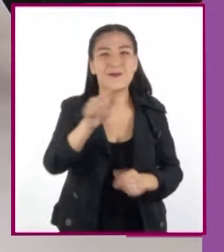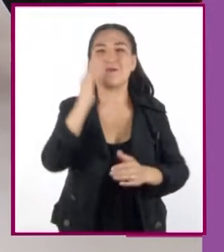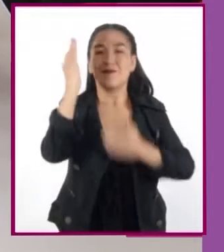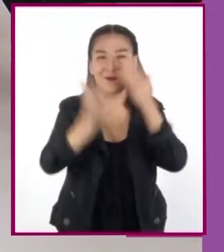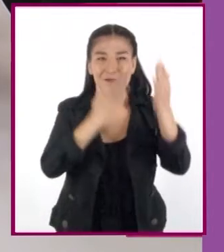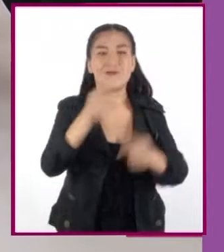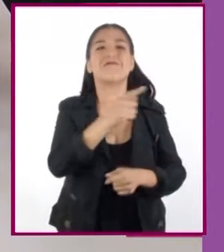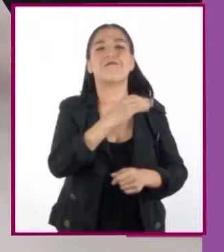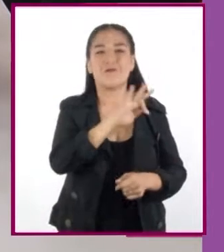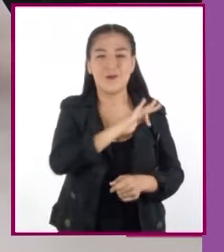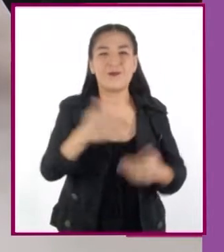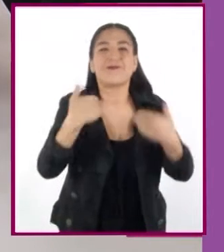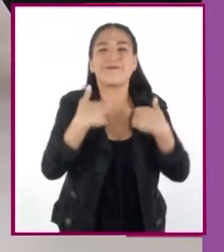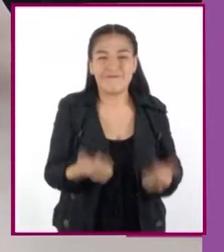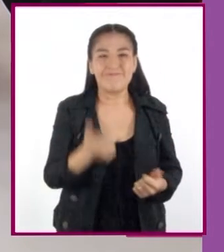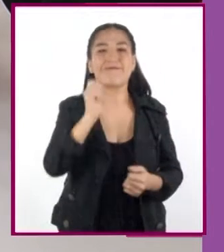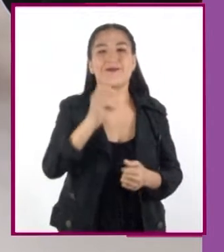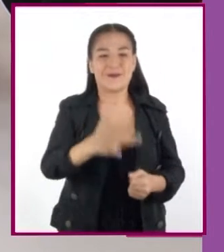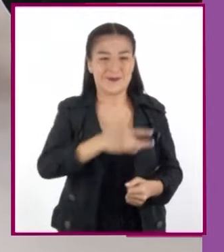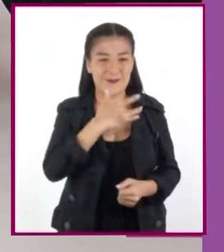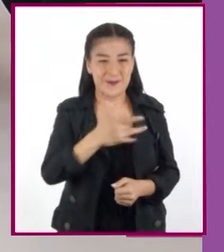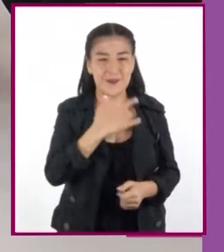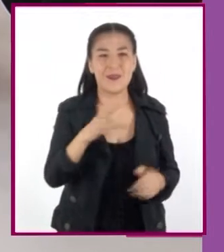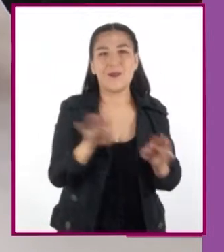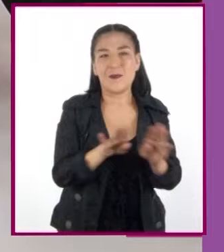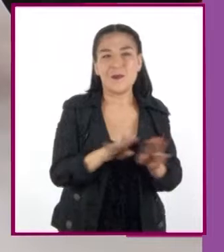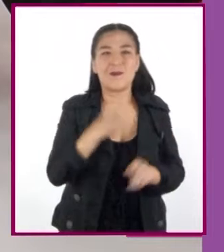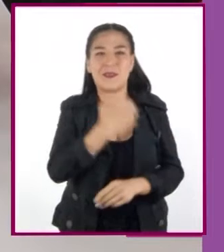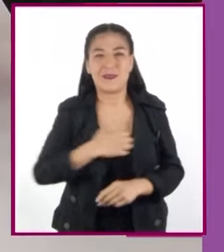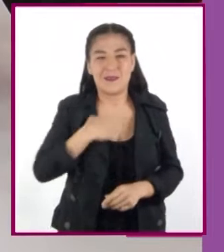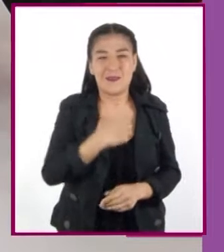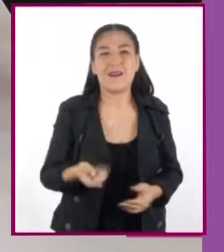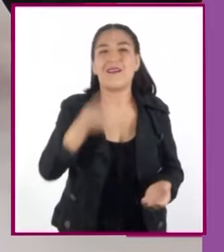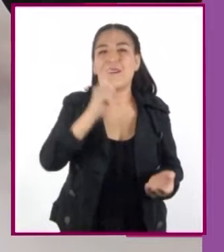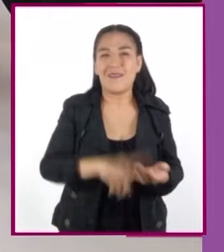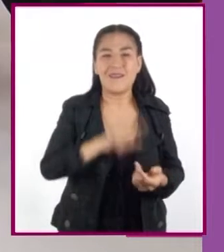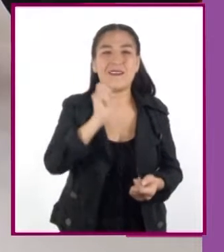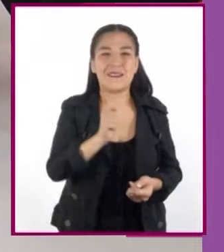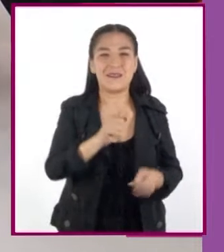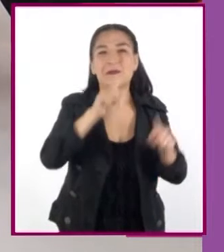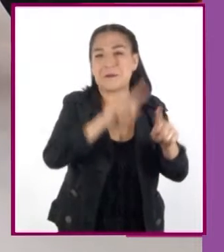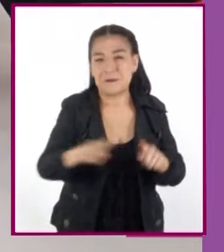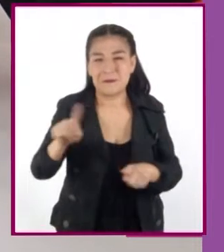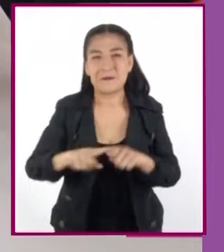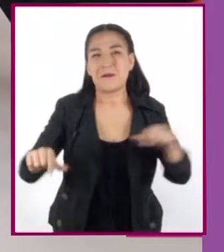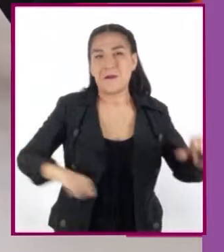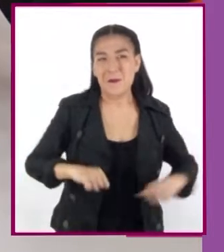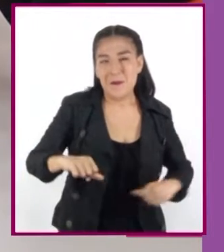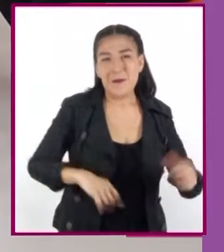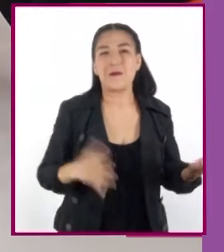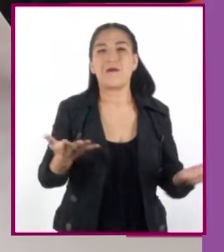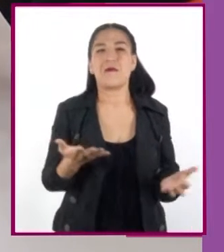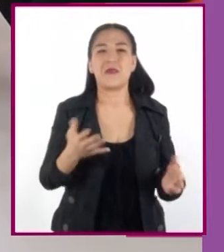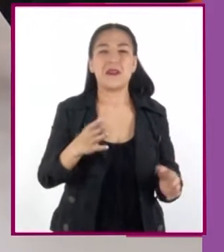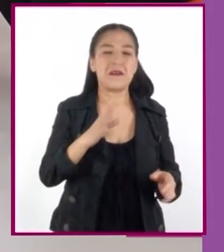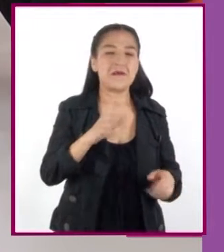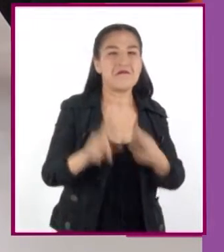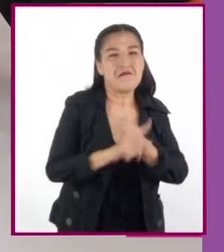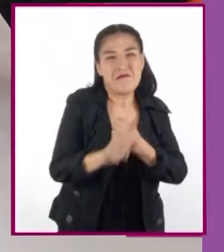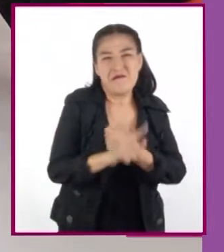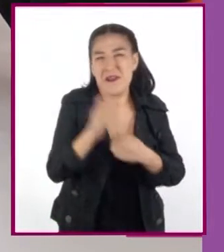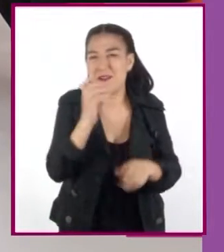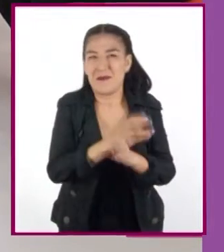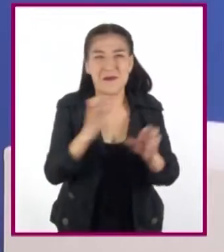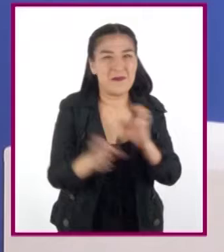los sentimientos, emociones y sensaciones que les producen ciertas actividades, situaciones, personas